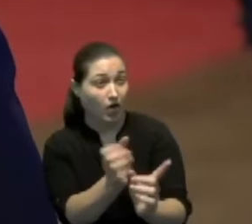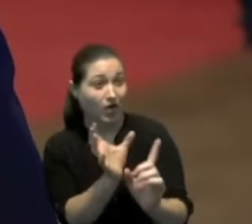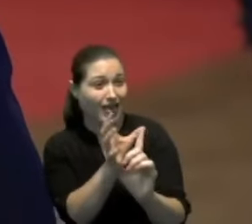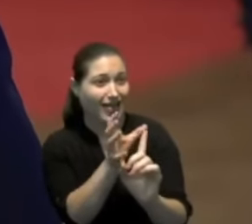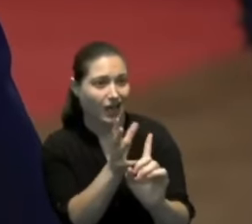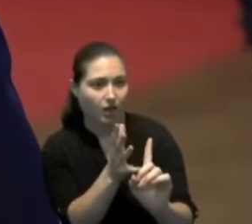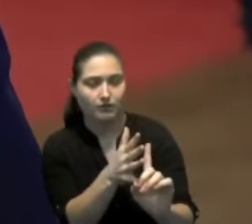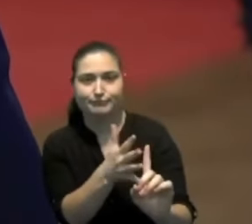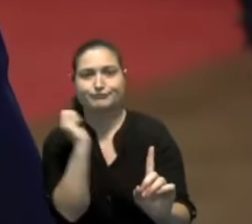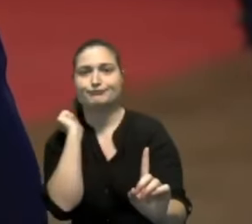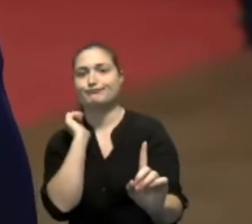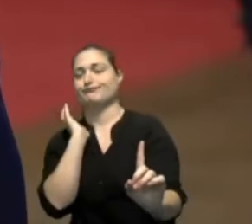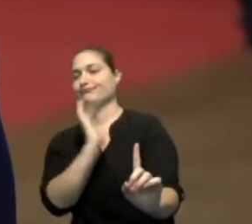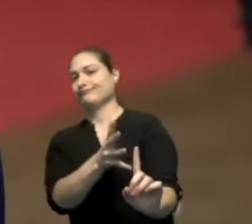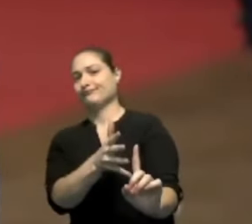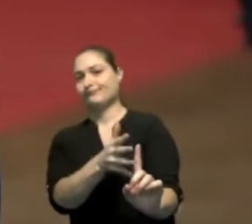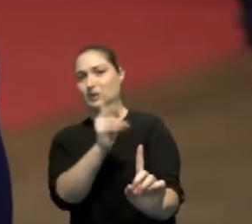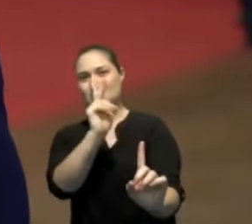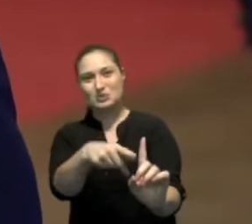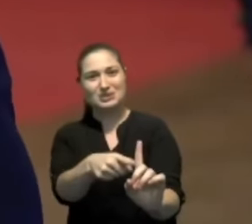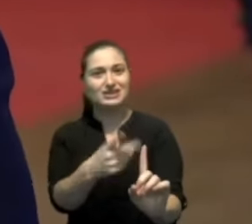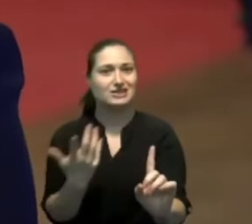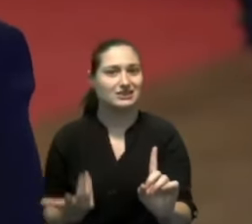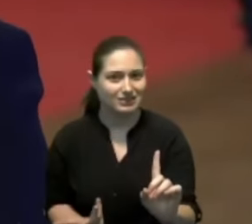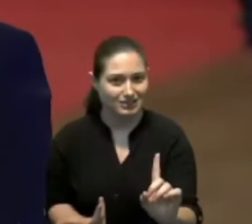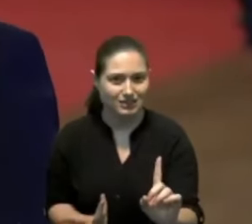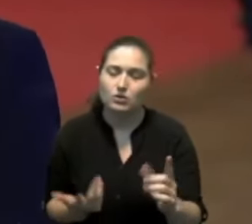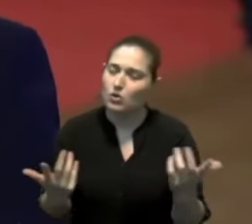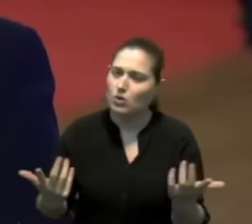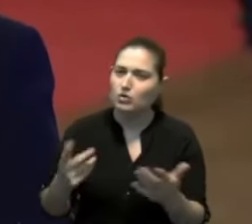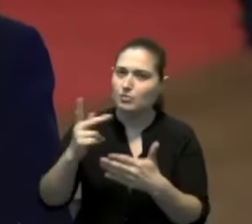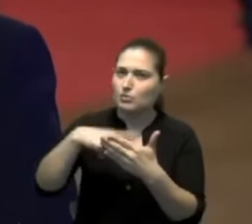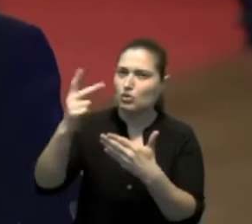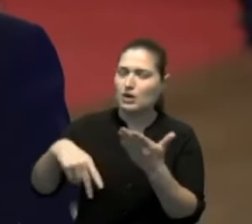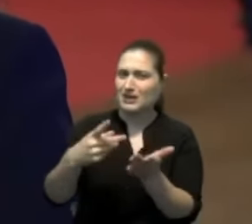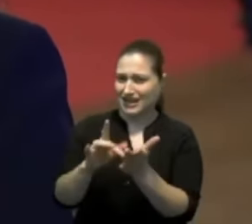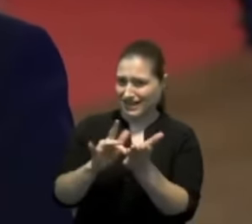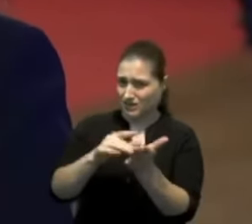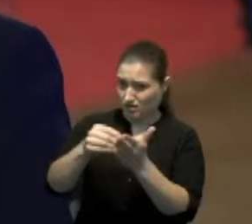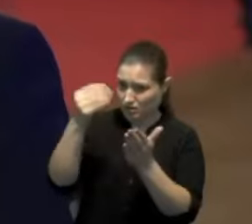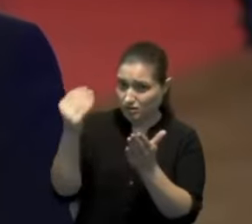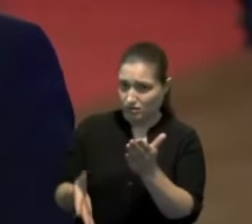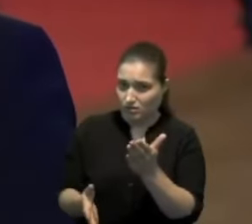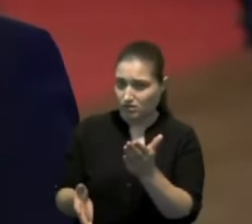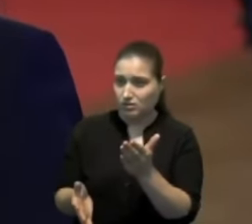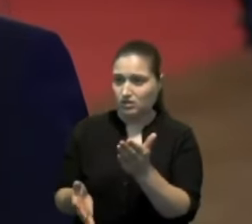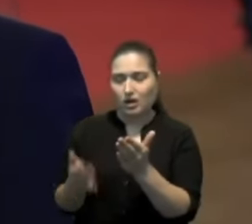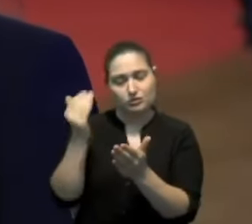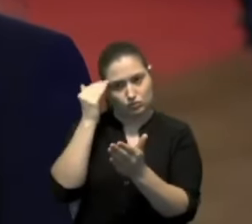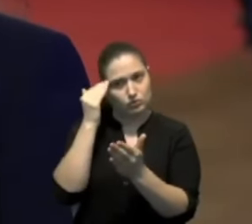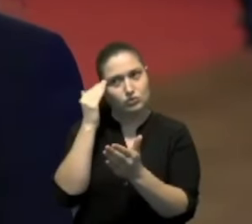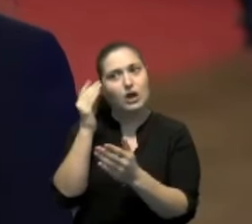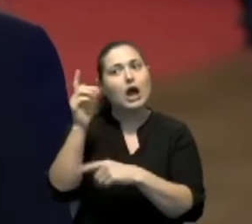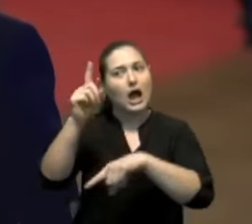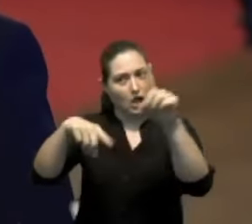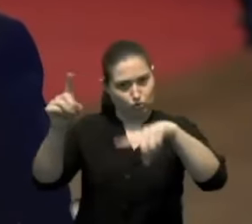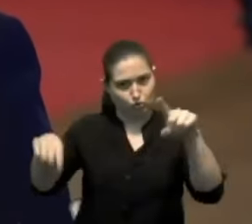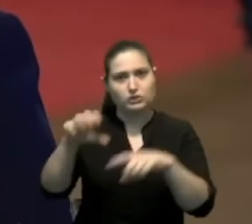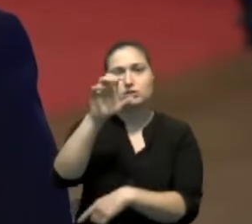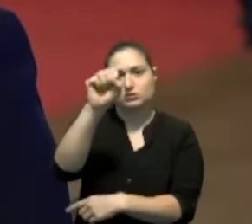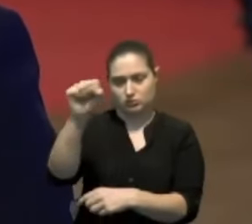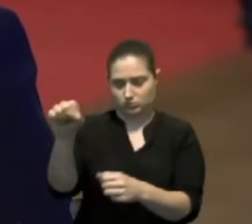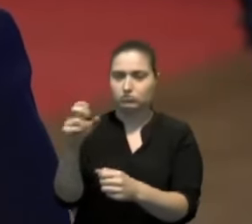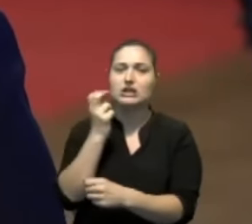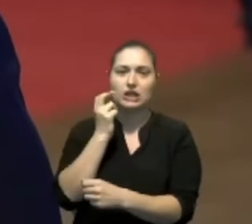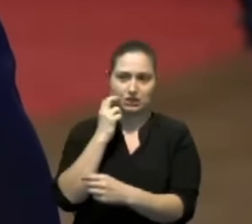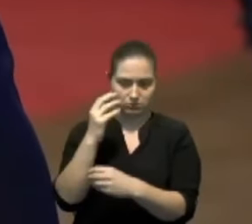preguntarle señor presidente si habrá Dentro de este programa de alto costo algún capítulo sé que hay algunas moléculas que se cubren con este